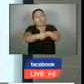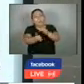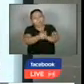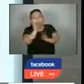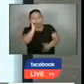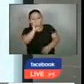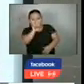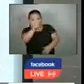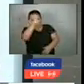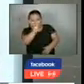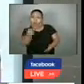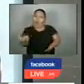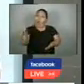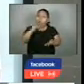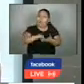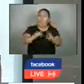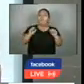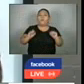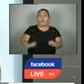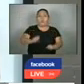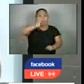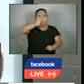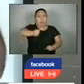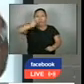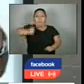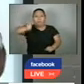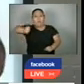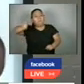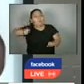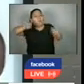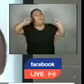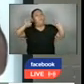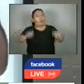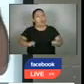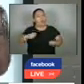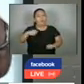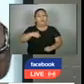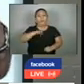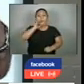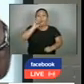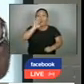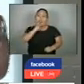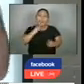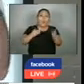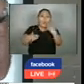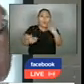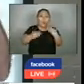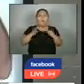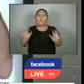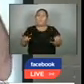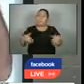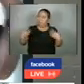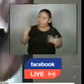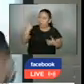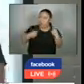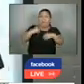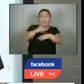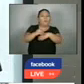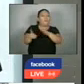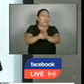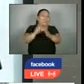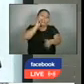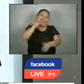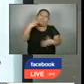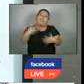de un mes, le dije porque lo que podemos hacerlo es cada mes, no se puede más. Hay que, quiero tomarme unos segundos de explicarle a gente porque me dicen, mire diputado, apruebenlo ya por